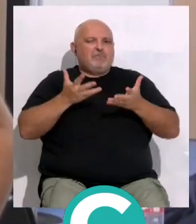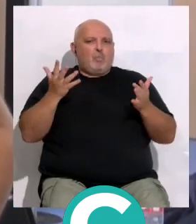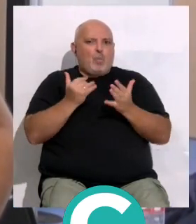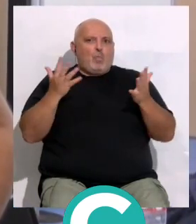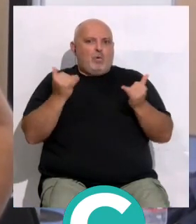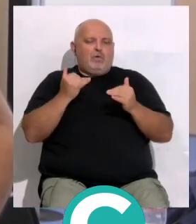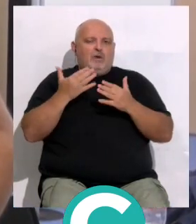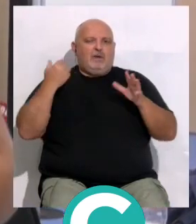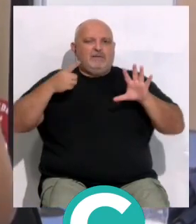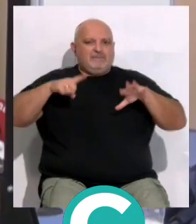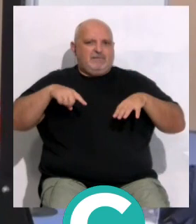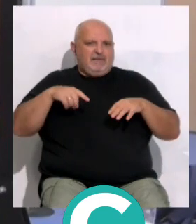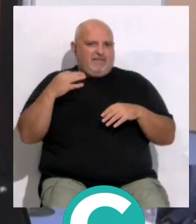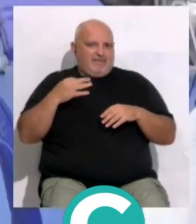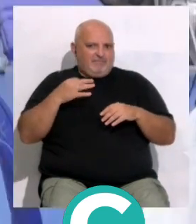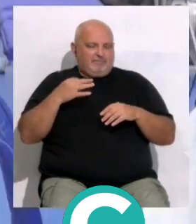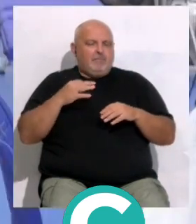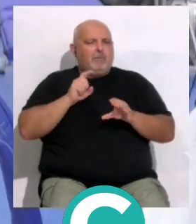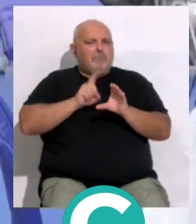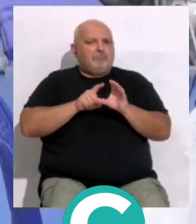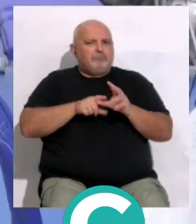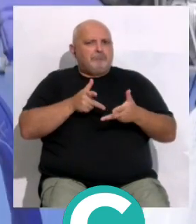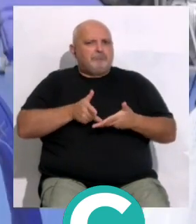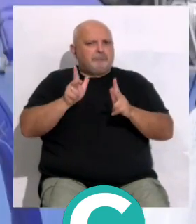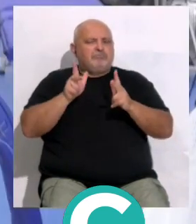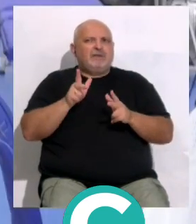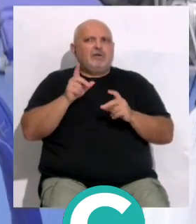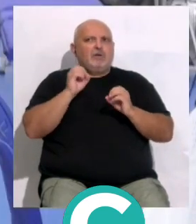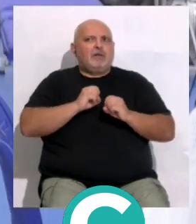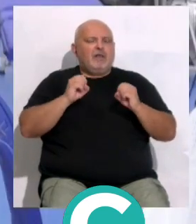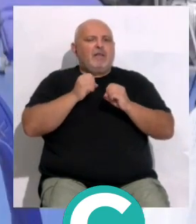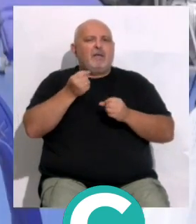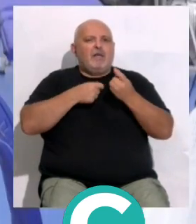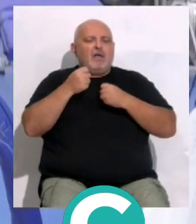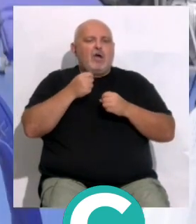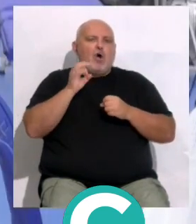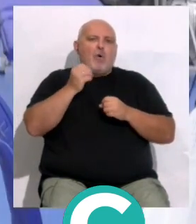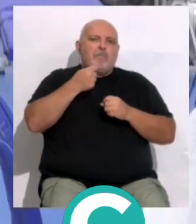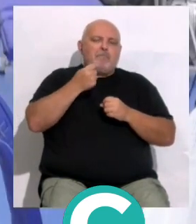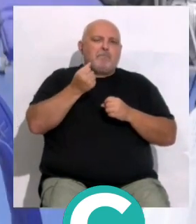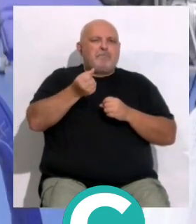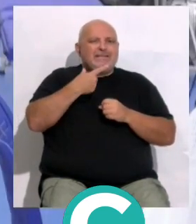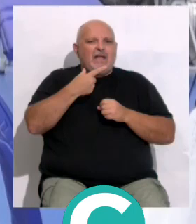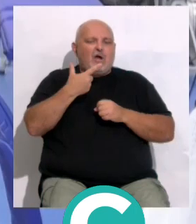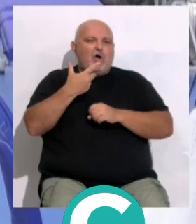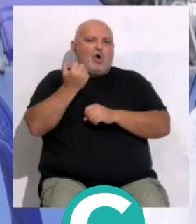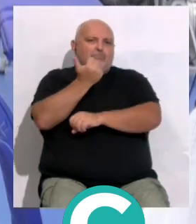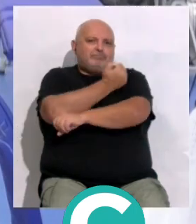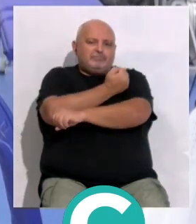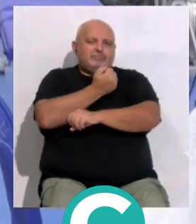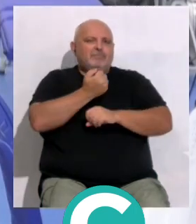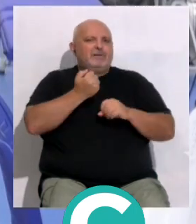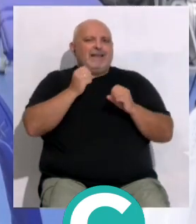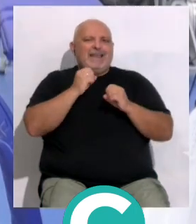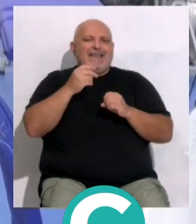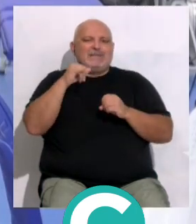los últimos 6 meses. Pueden participar afectados que no tengan medicación o se mediquen con pastillas o inyectables, pero